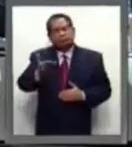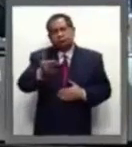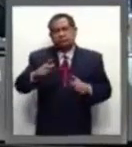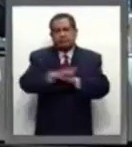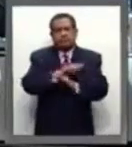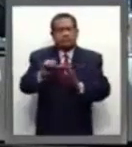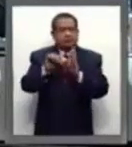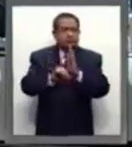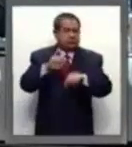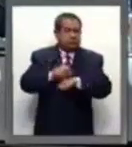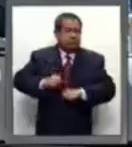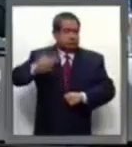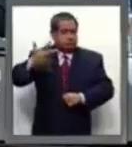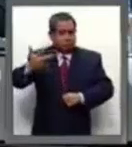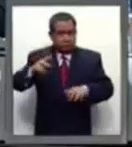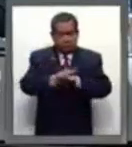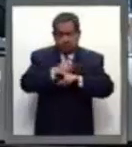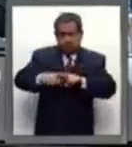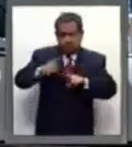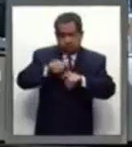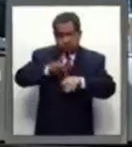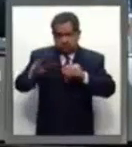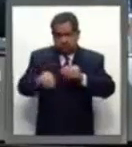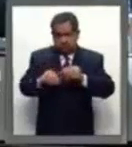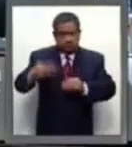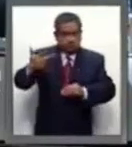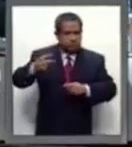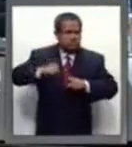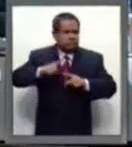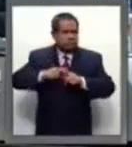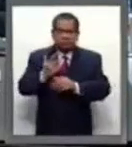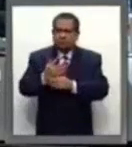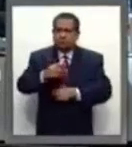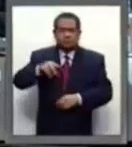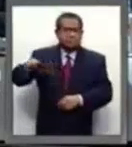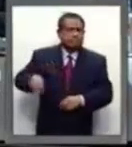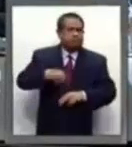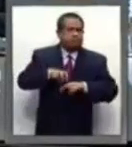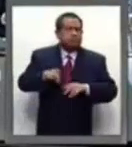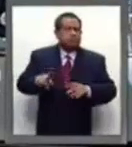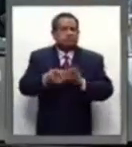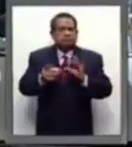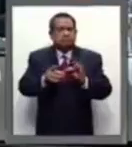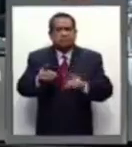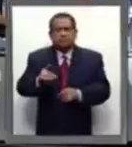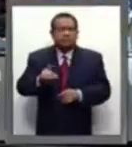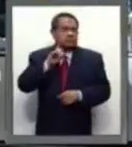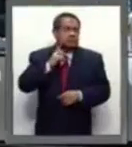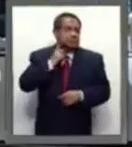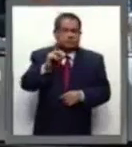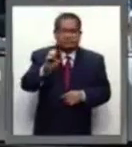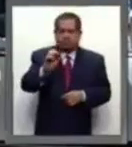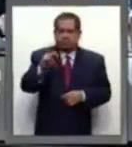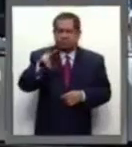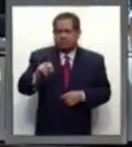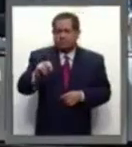al artículo 8 y diversas modificaciones al anexo 8, tiene uso de la tribuna la diputada Delfina Gómez Álvarez, del